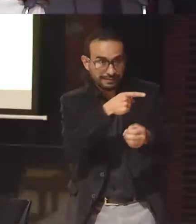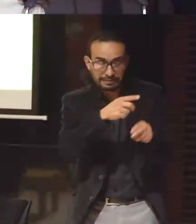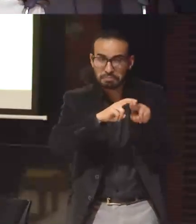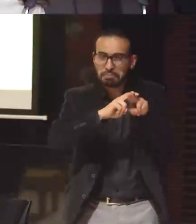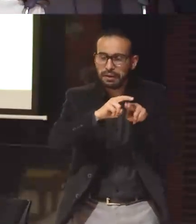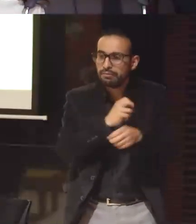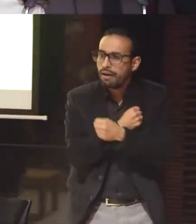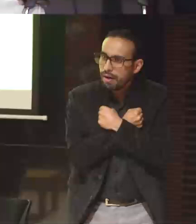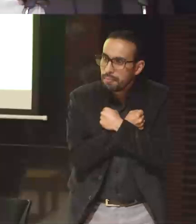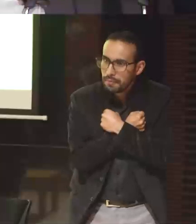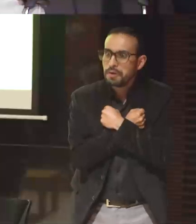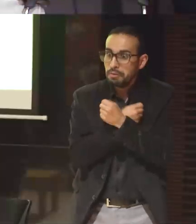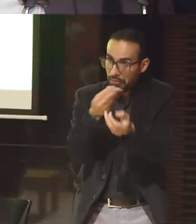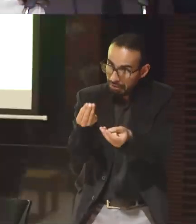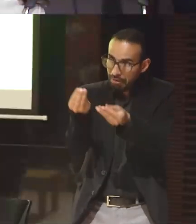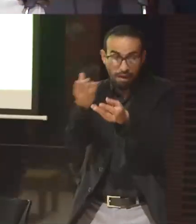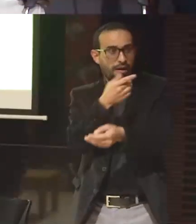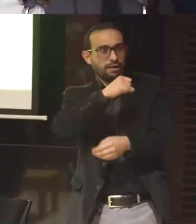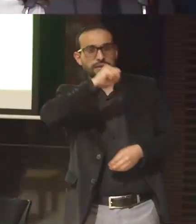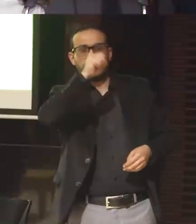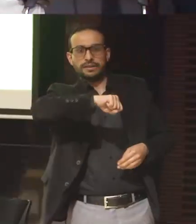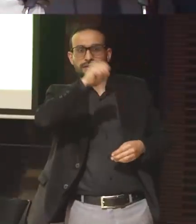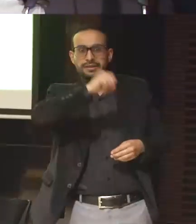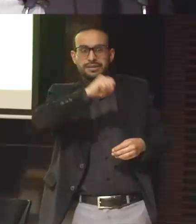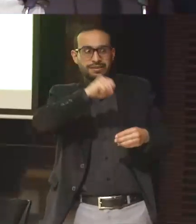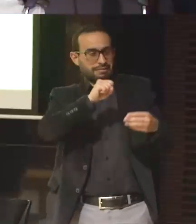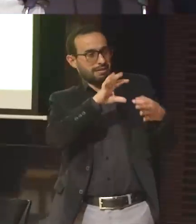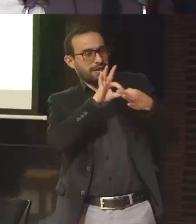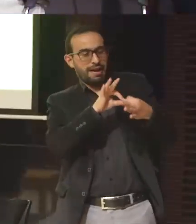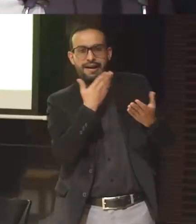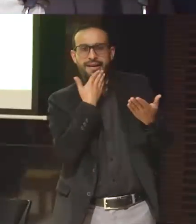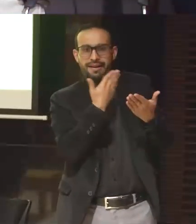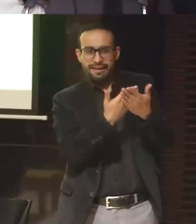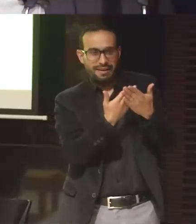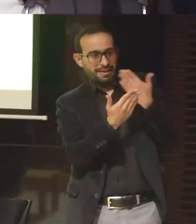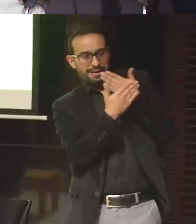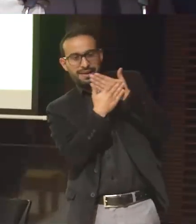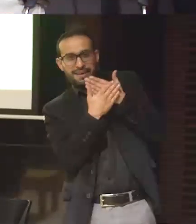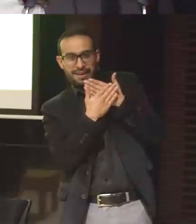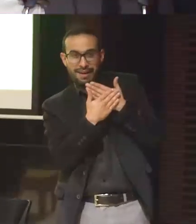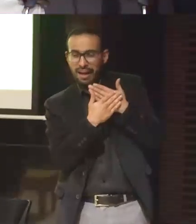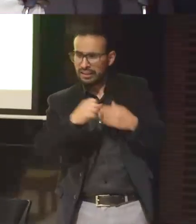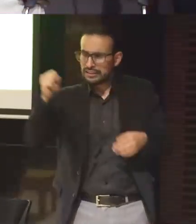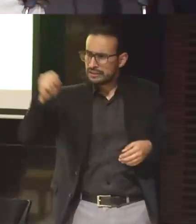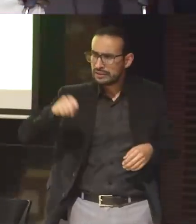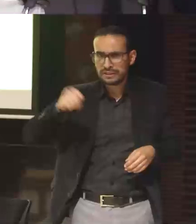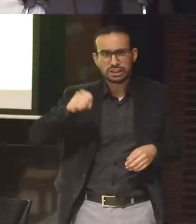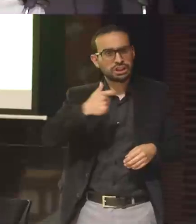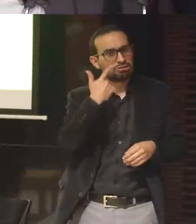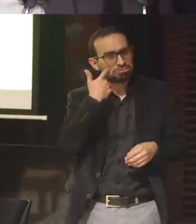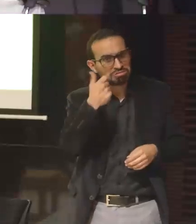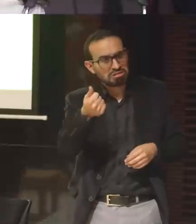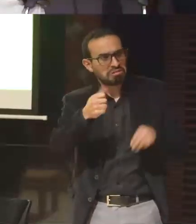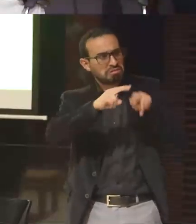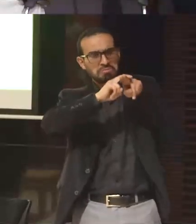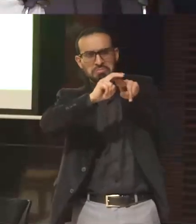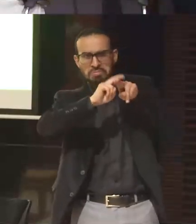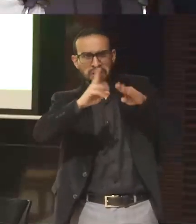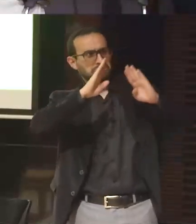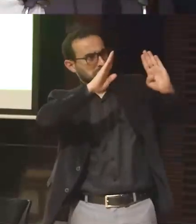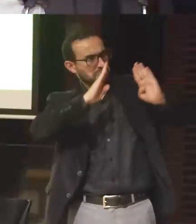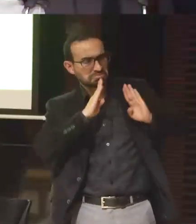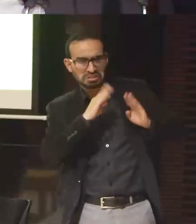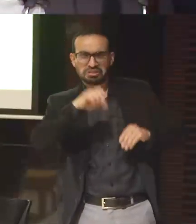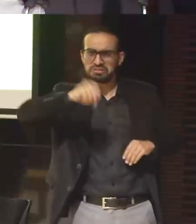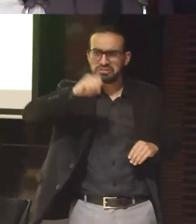conocer a estas personas toda la información que ustedes están teniendo aquí, pues es natural que digan, oiga, si esto es una berraquera, esto de verdad está chévere y esto de verdad es bueno. Listo,